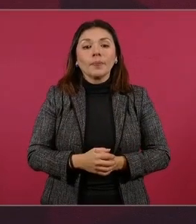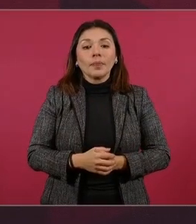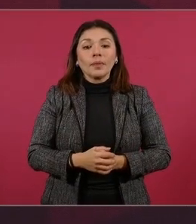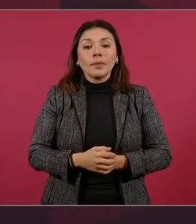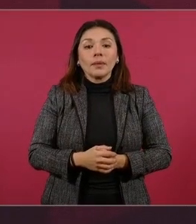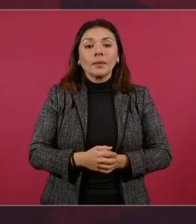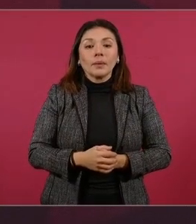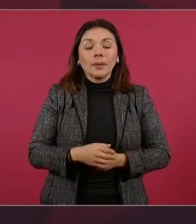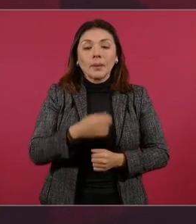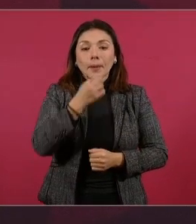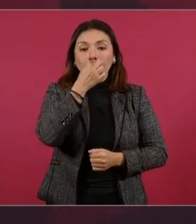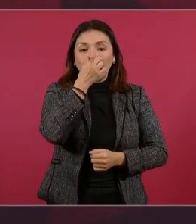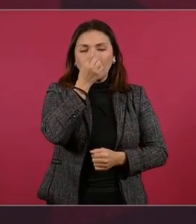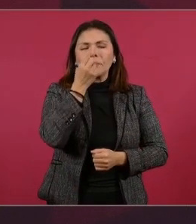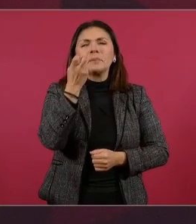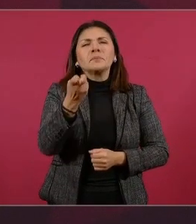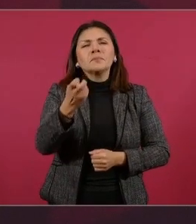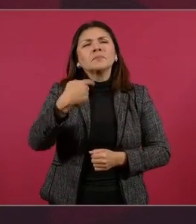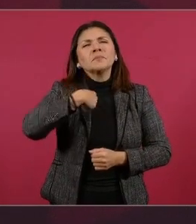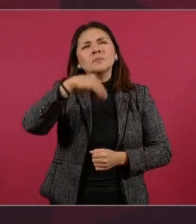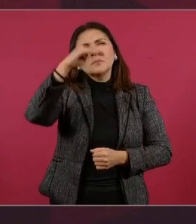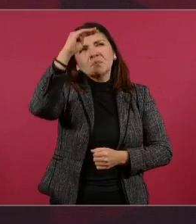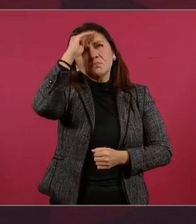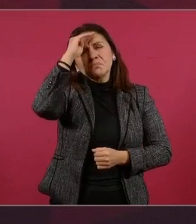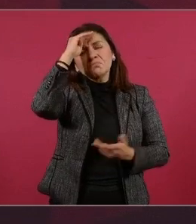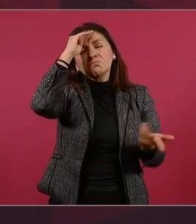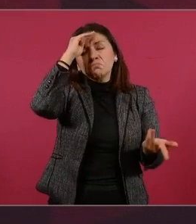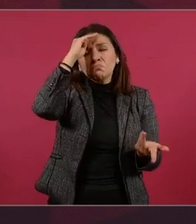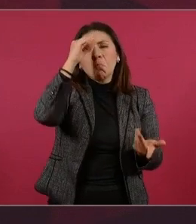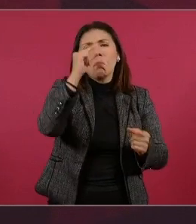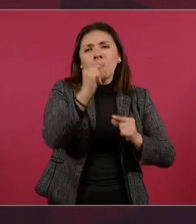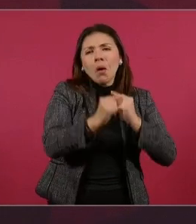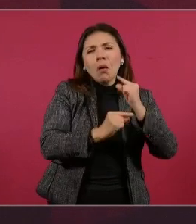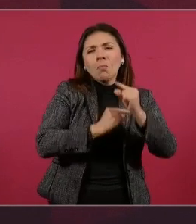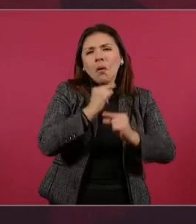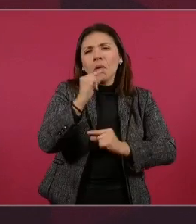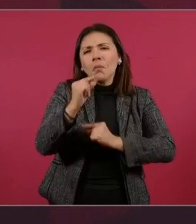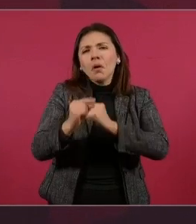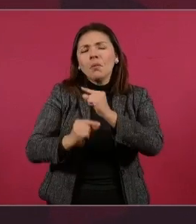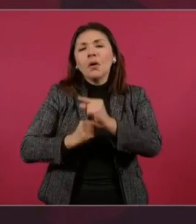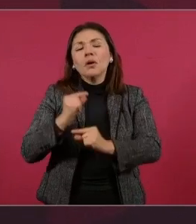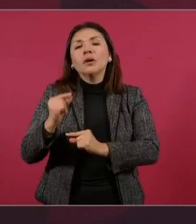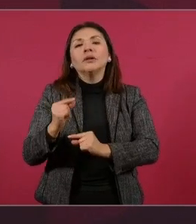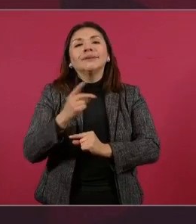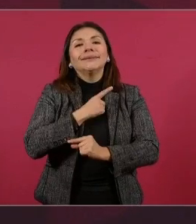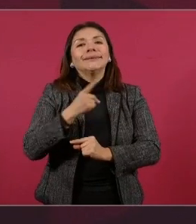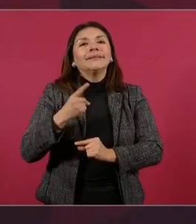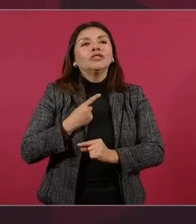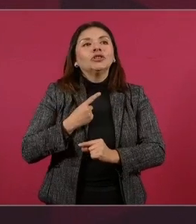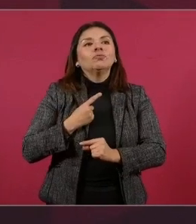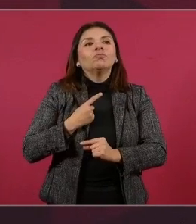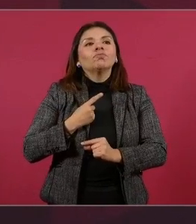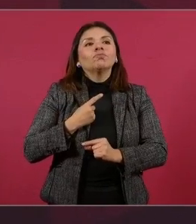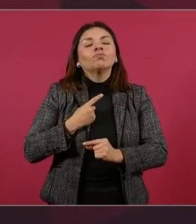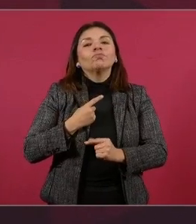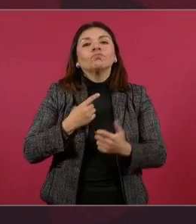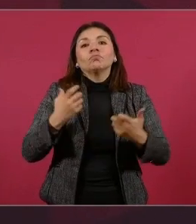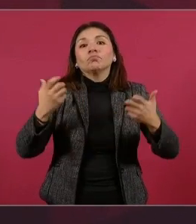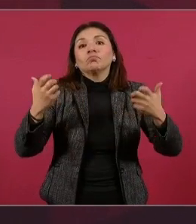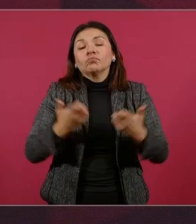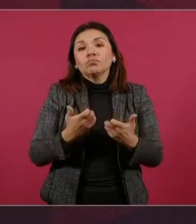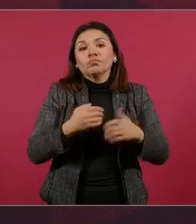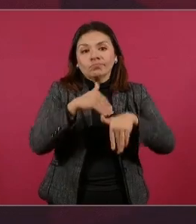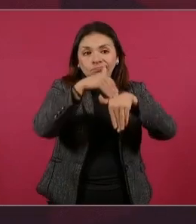hacerlo y pienso que poco a poco se tienen que ir eh aplicando